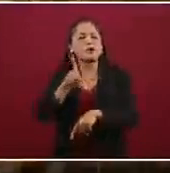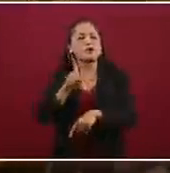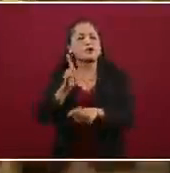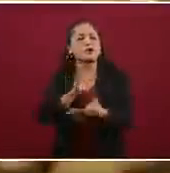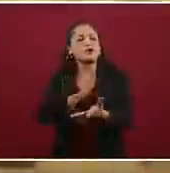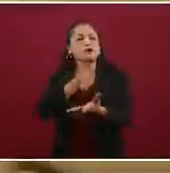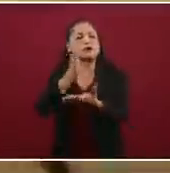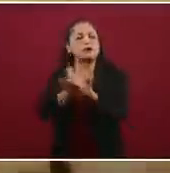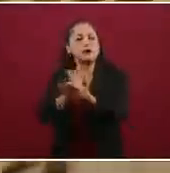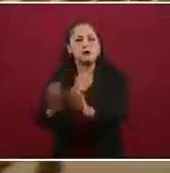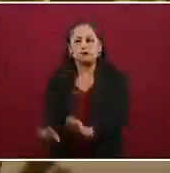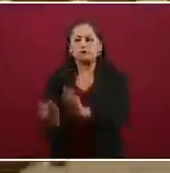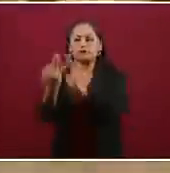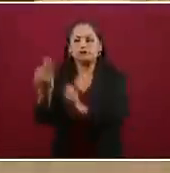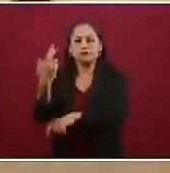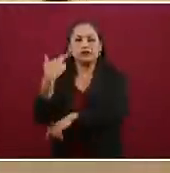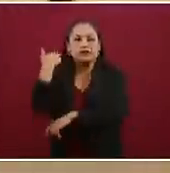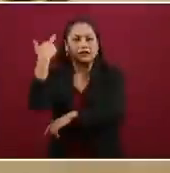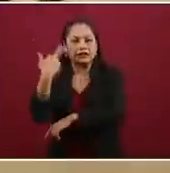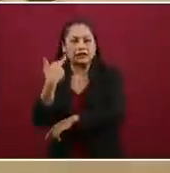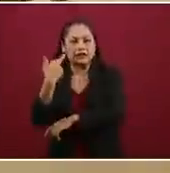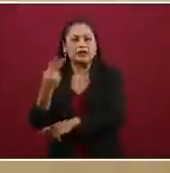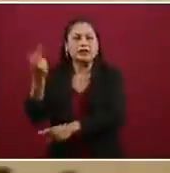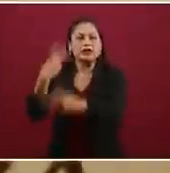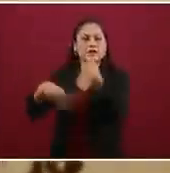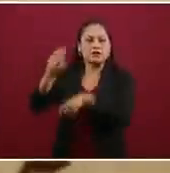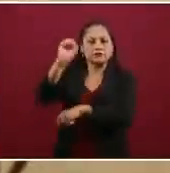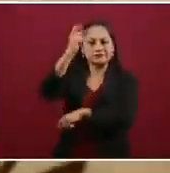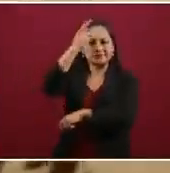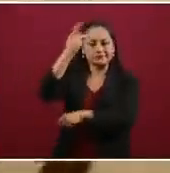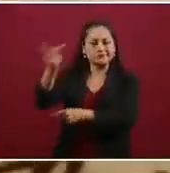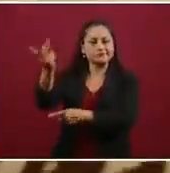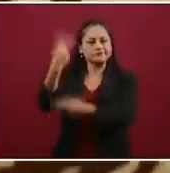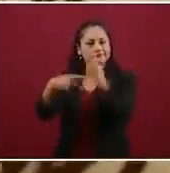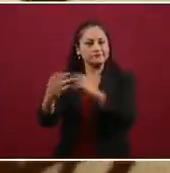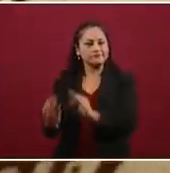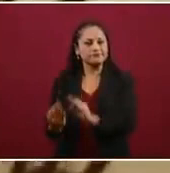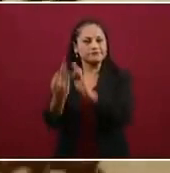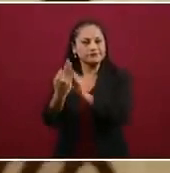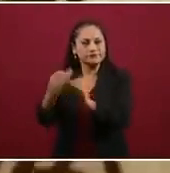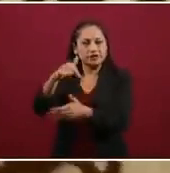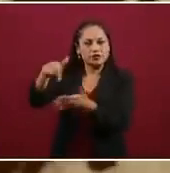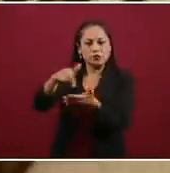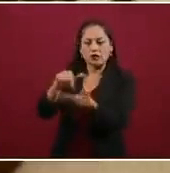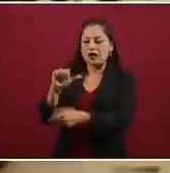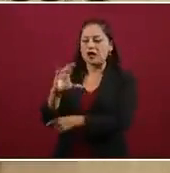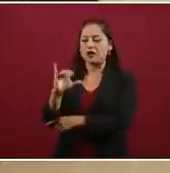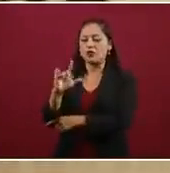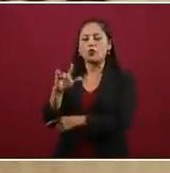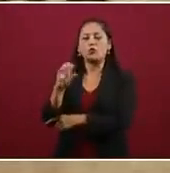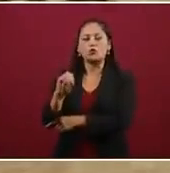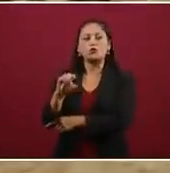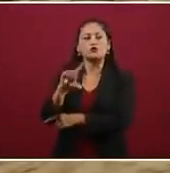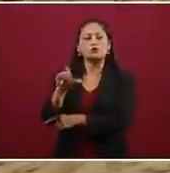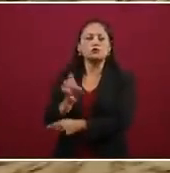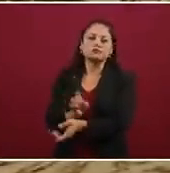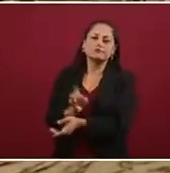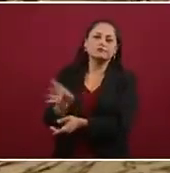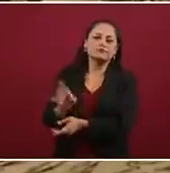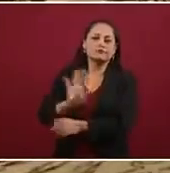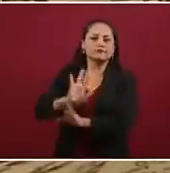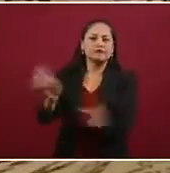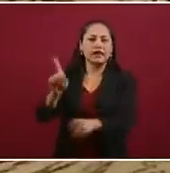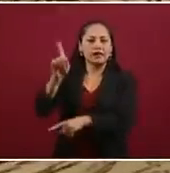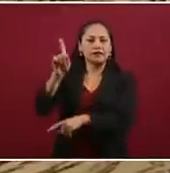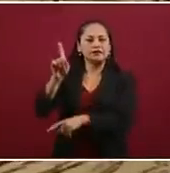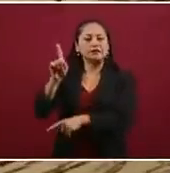partidarios del rey, que viene bajando San Luis Potosí, con el cual se encuentran en Aculco y termina con la derrota de la hueste de Hidalgo.